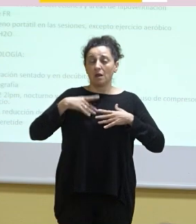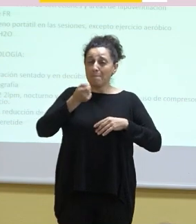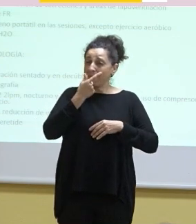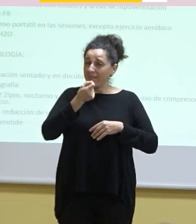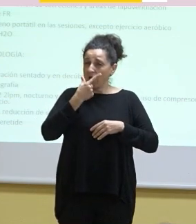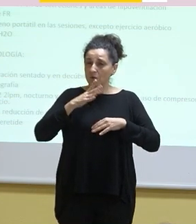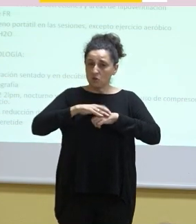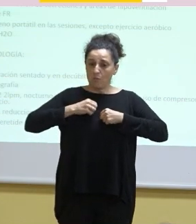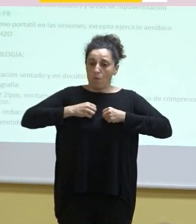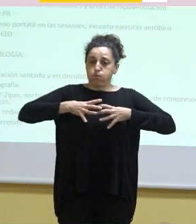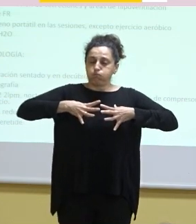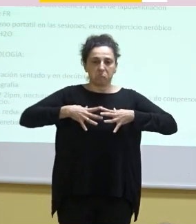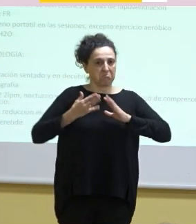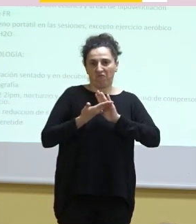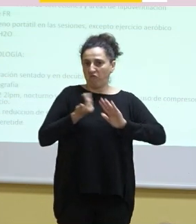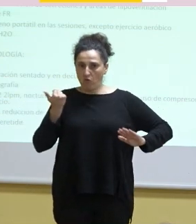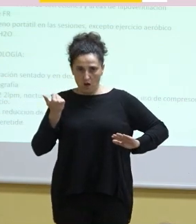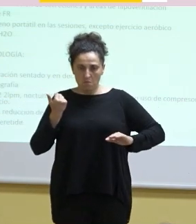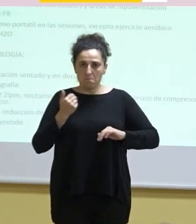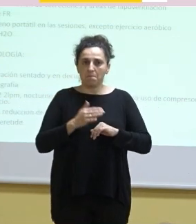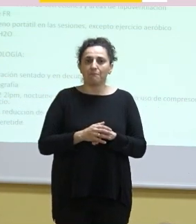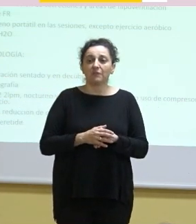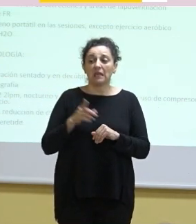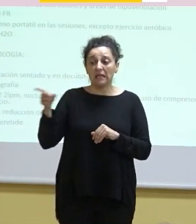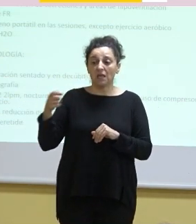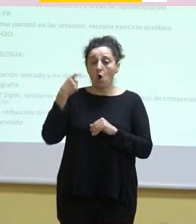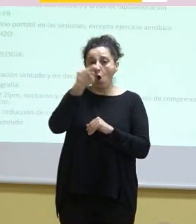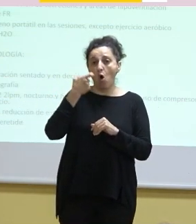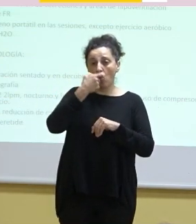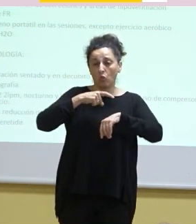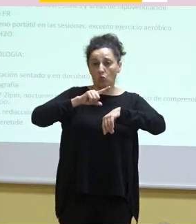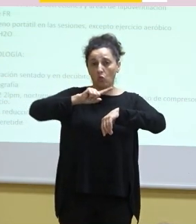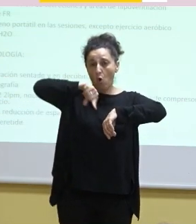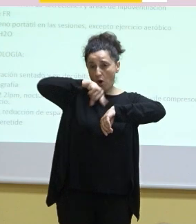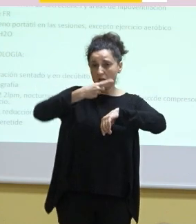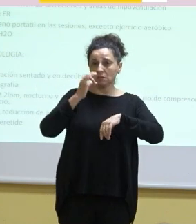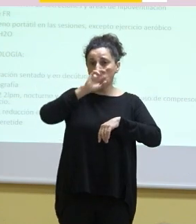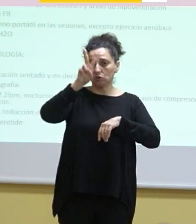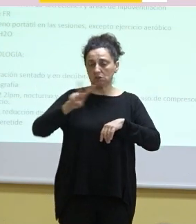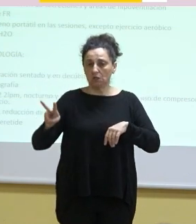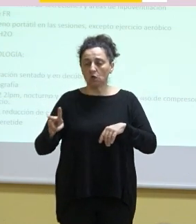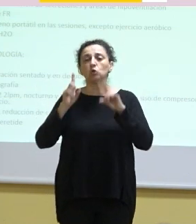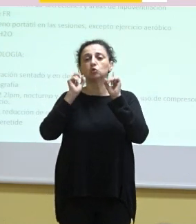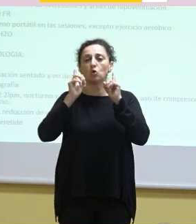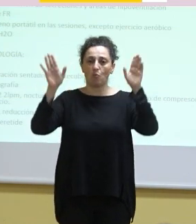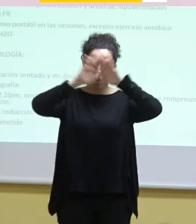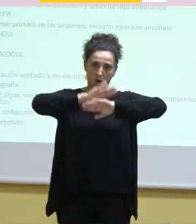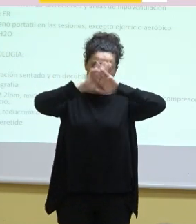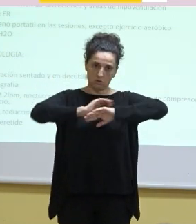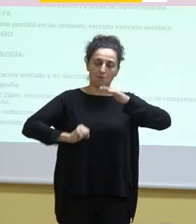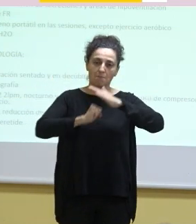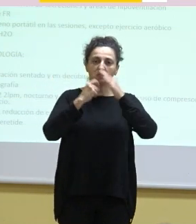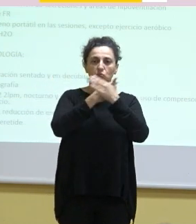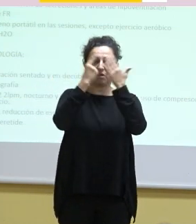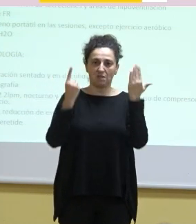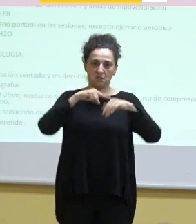reducción el uso de las horas de oxígeno de 24 a solo llevarlo por la noche y como máximo hasta 16 horas. Mejora de